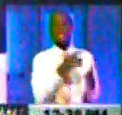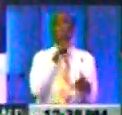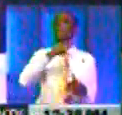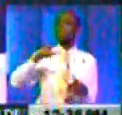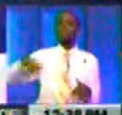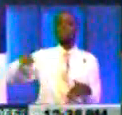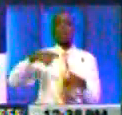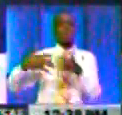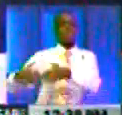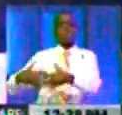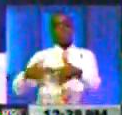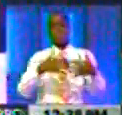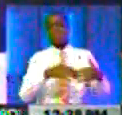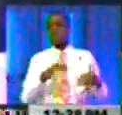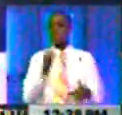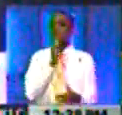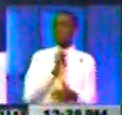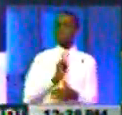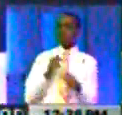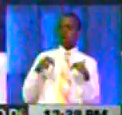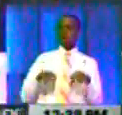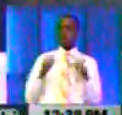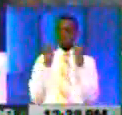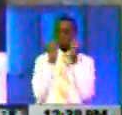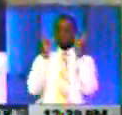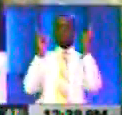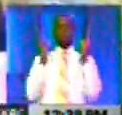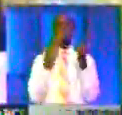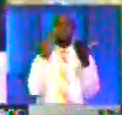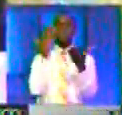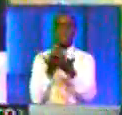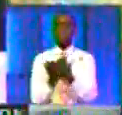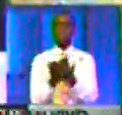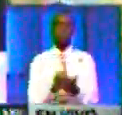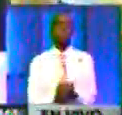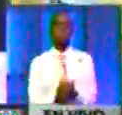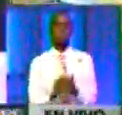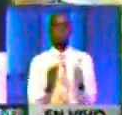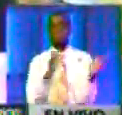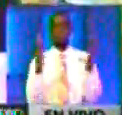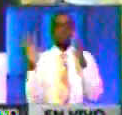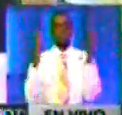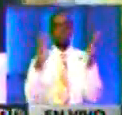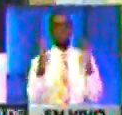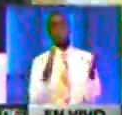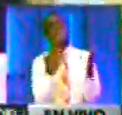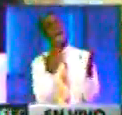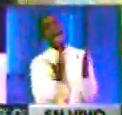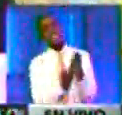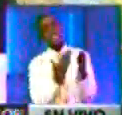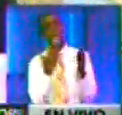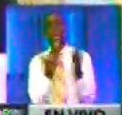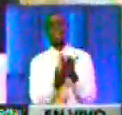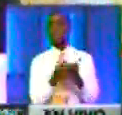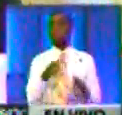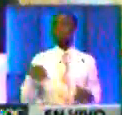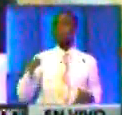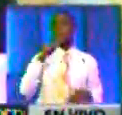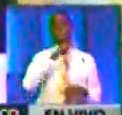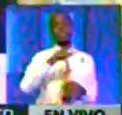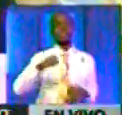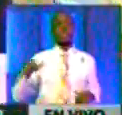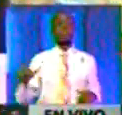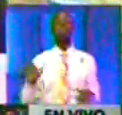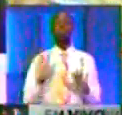Zulia por darnos esta buena noticia de hoy. Gracias, mi comandante. Y bueno, aquí tenemos la fuerza trabajadora. Sí, bueno,